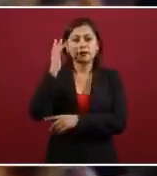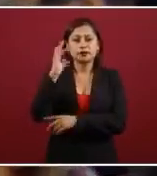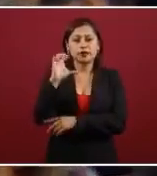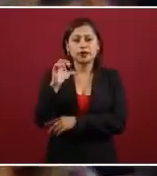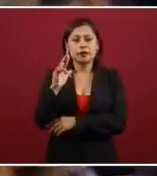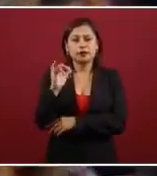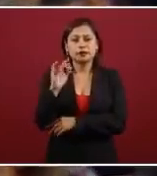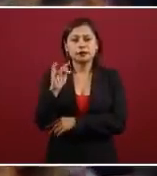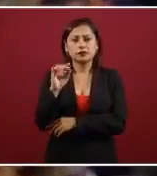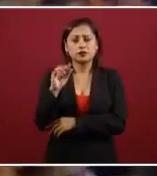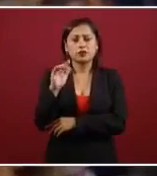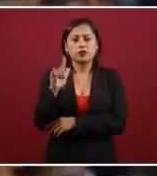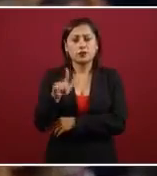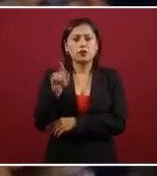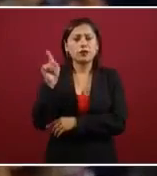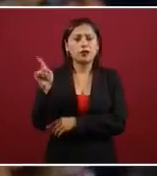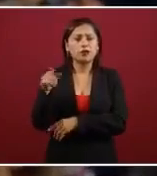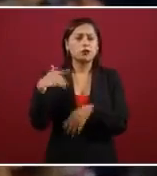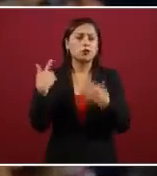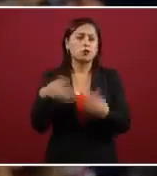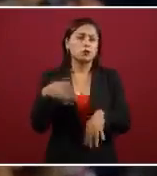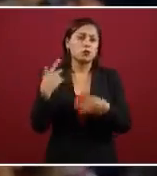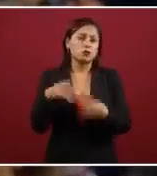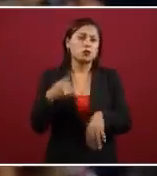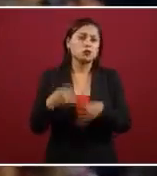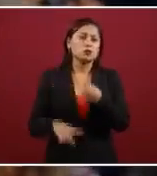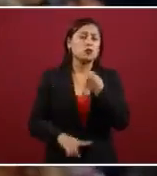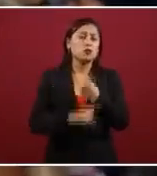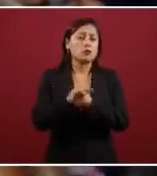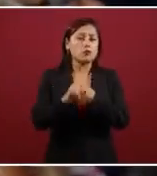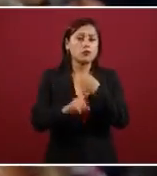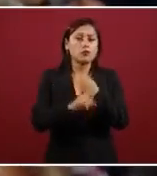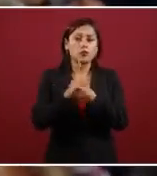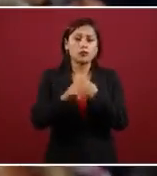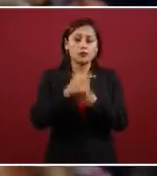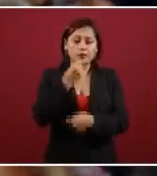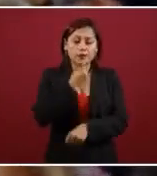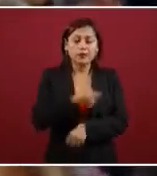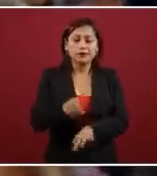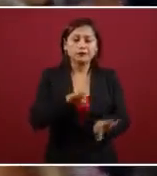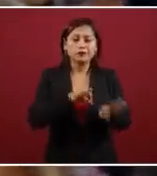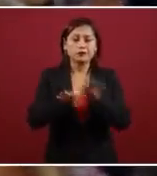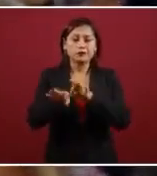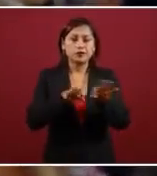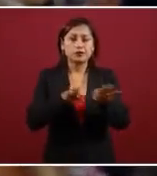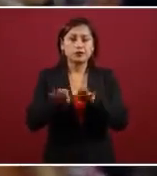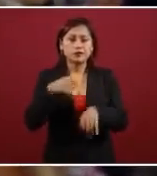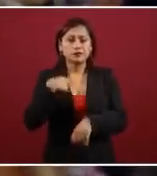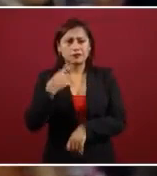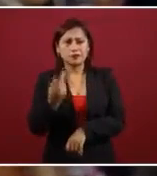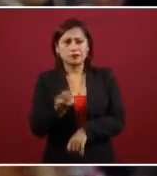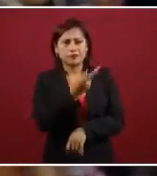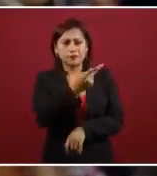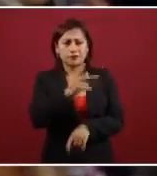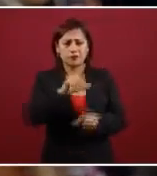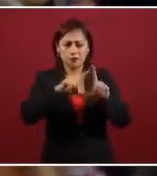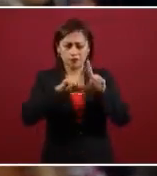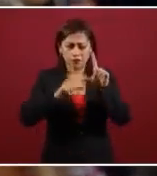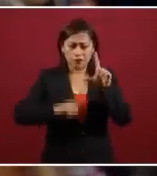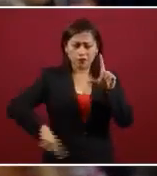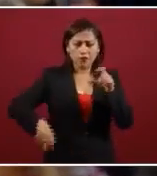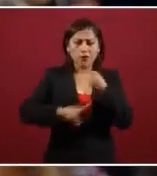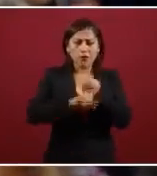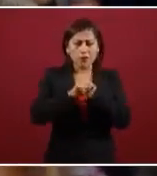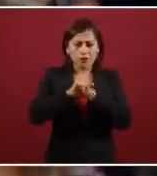penosa situación del trabajo infantil. ¿Qué tan grave es esta situación en el país, presidente? ¿Tiene claro usted lo que